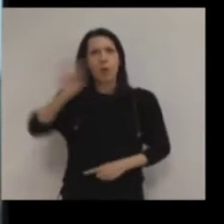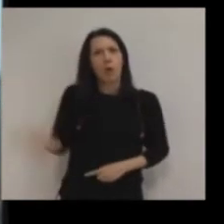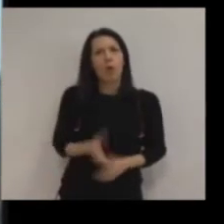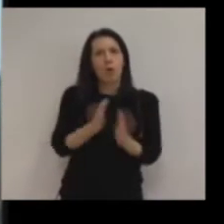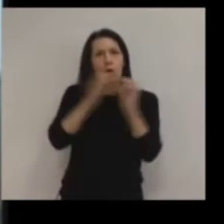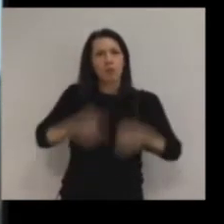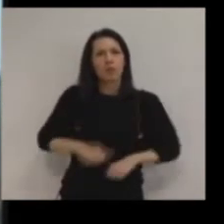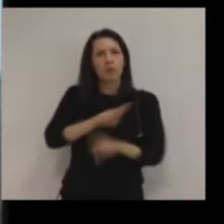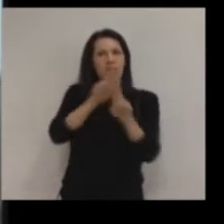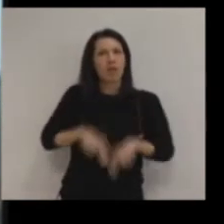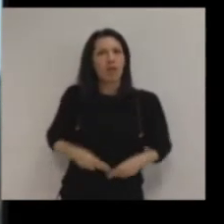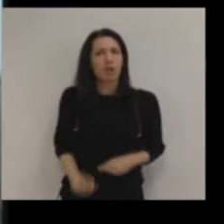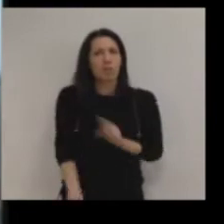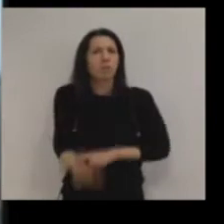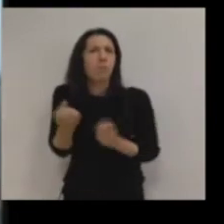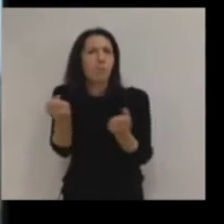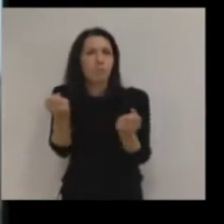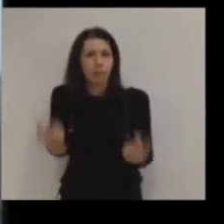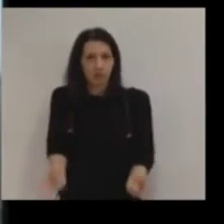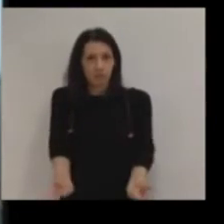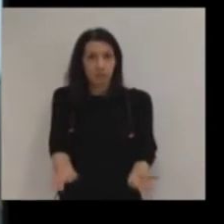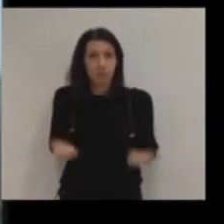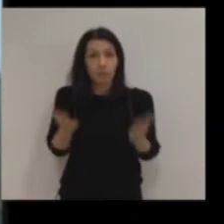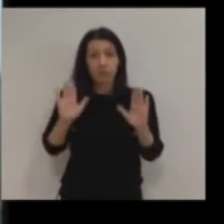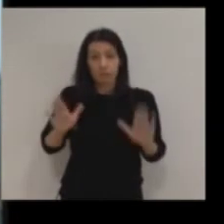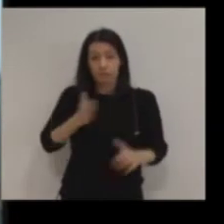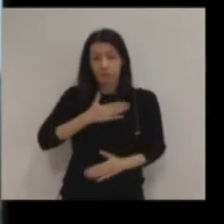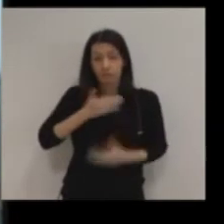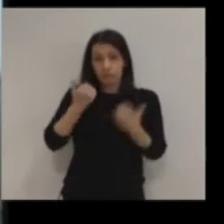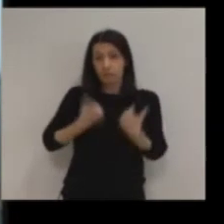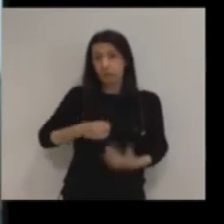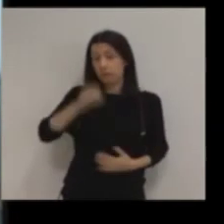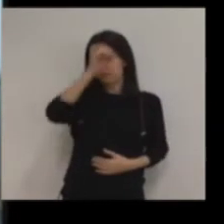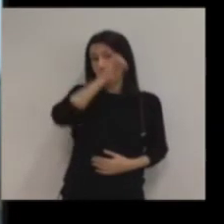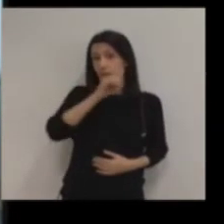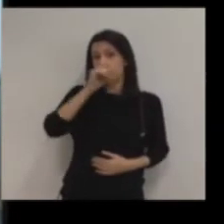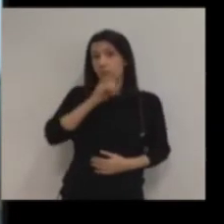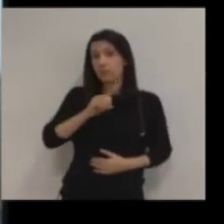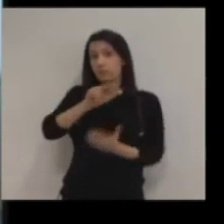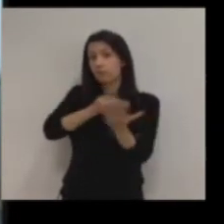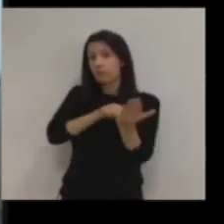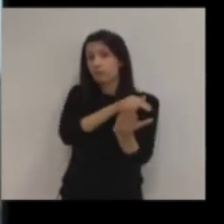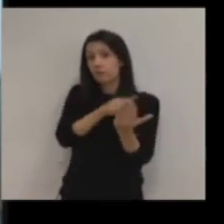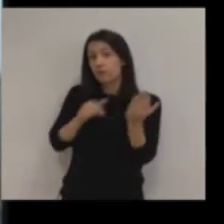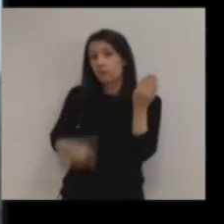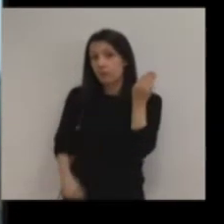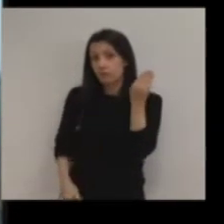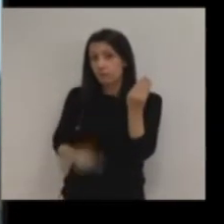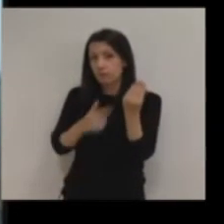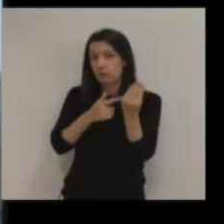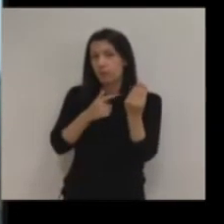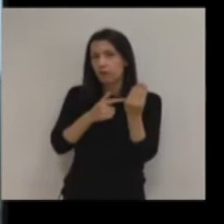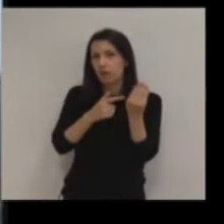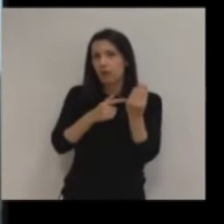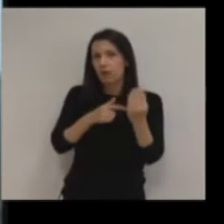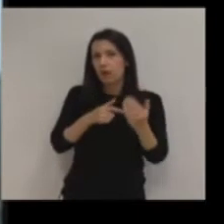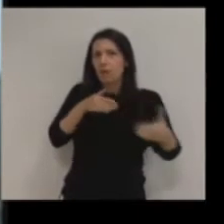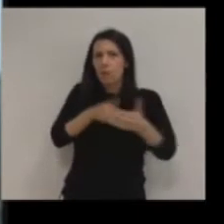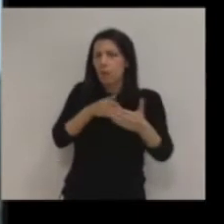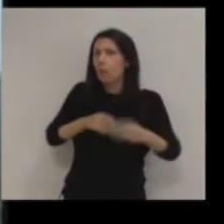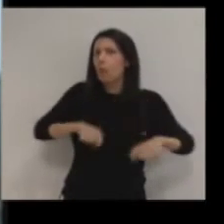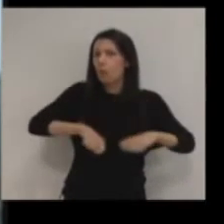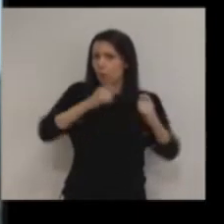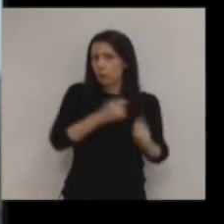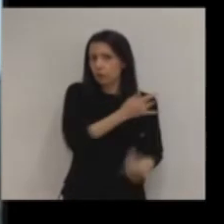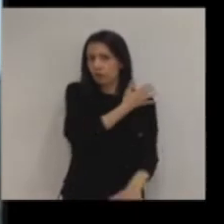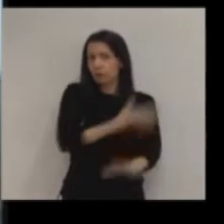convenio internacional. Sin embargo, desde mi punto de vista, la Convención ha roto muchas barreras y yo creo que